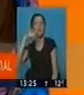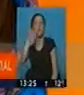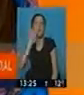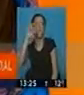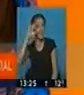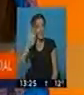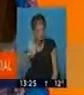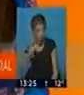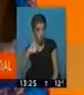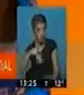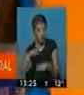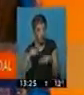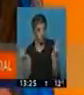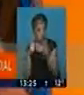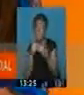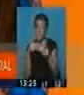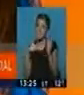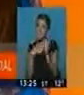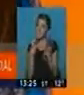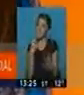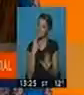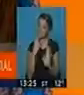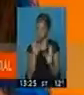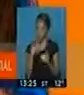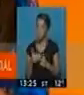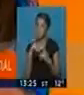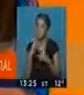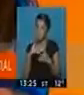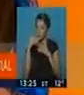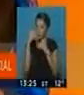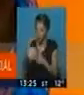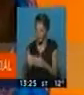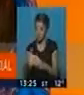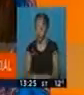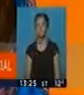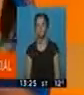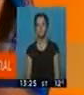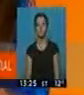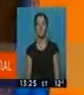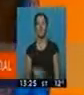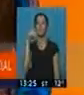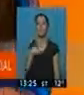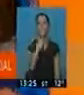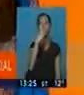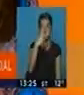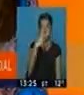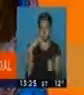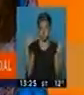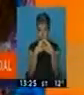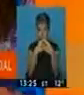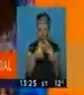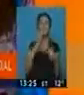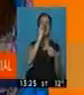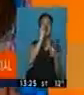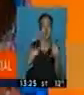una postergación anterior. Okay. Pero hoy hay dos coyunturas en el Mercosur. Una es Brasil y otra es